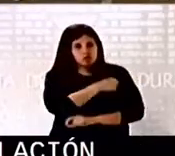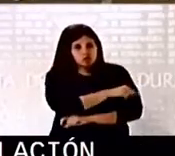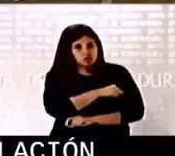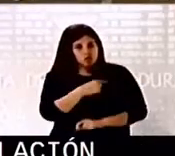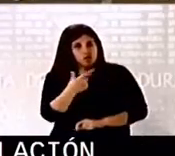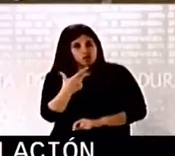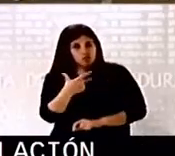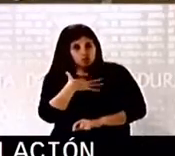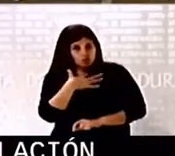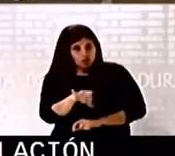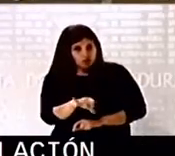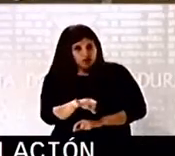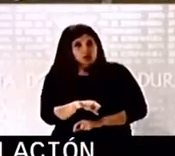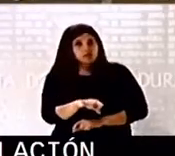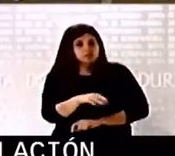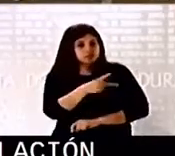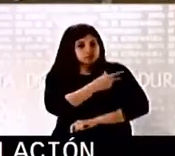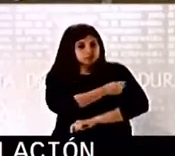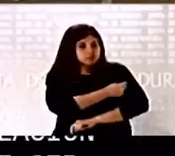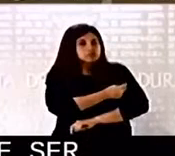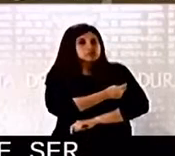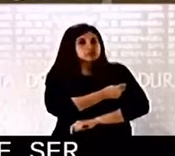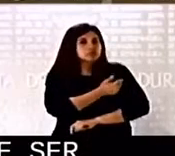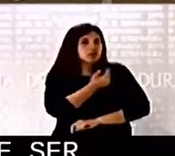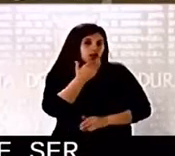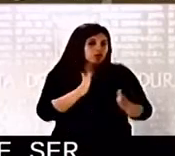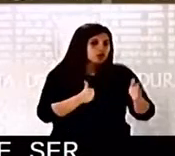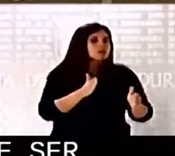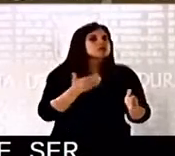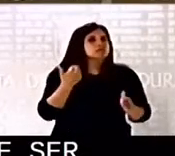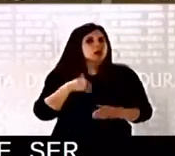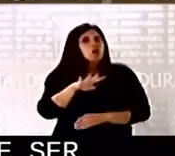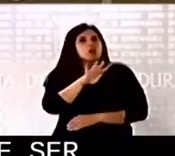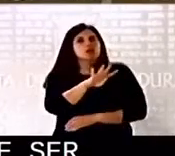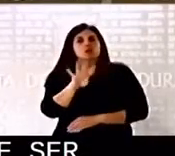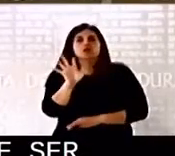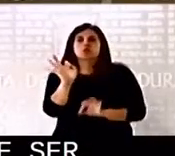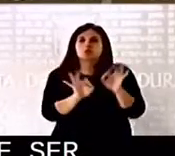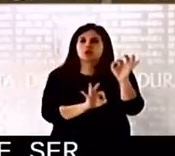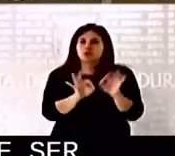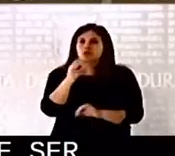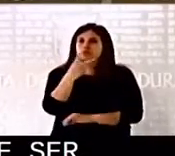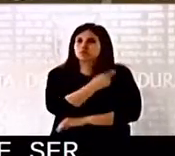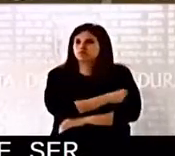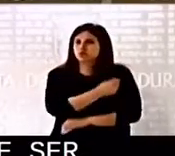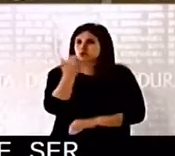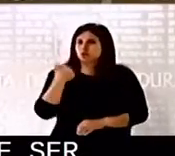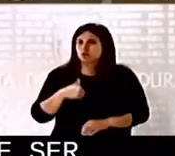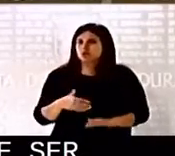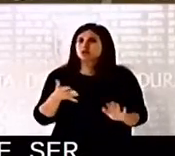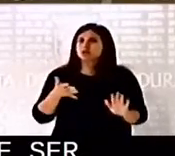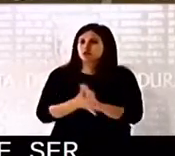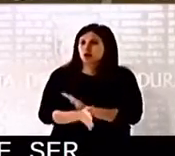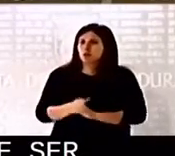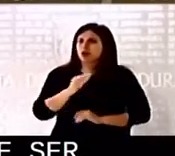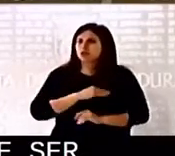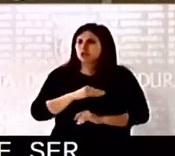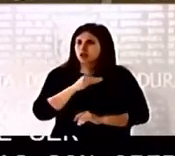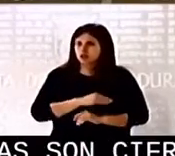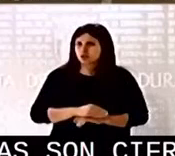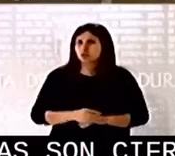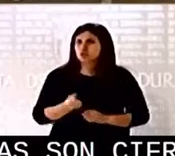población susceptible de ser vacunada, un 44%, que son cifras muy altas. Son cifras muy